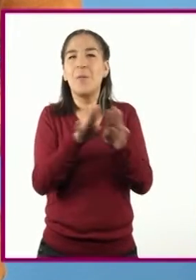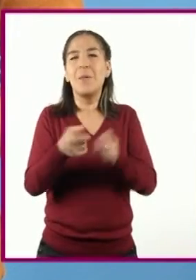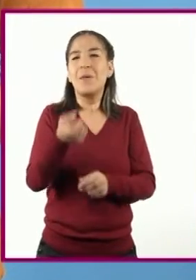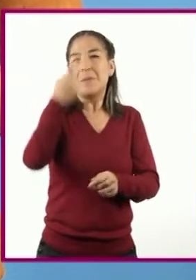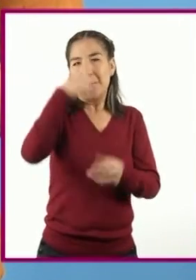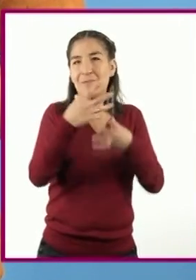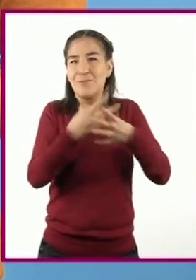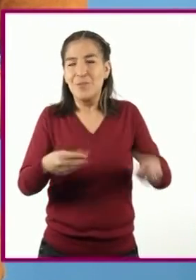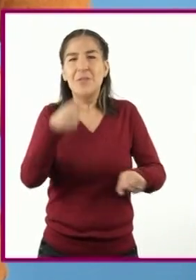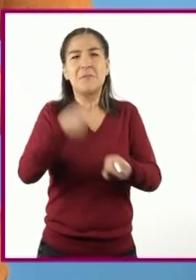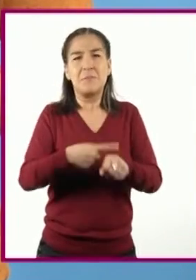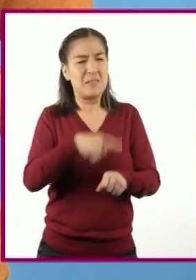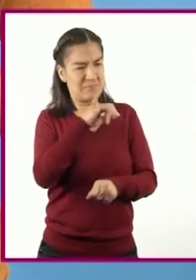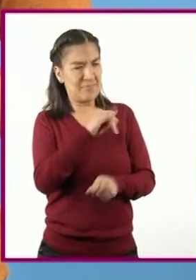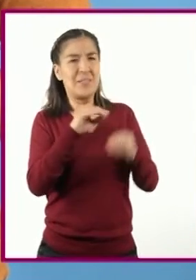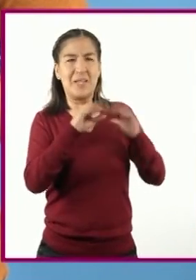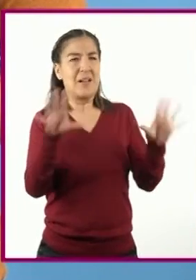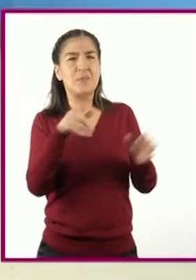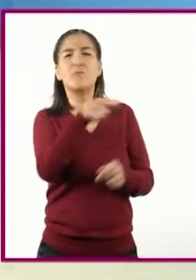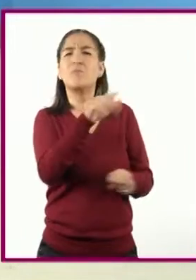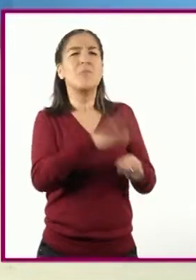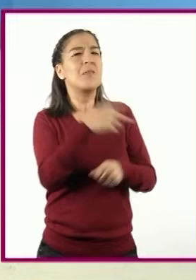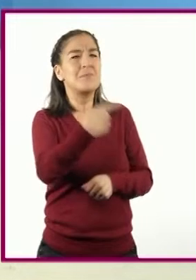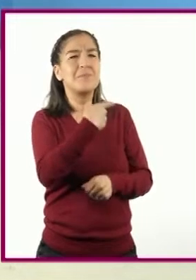que sí. ¿Por qué lo preguntas, Nadia?